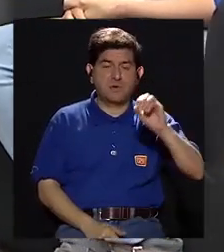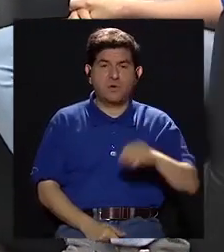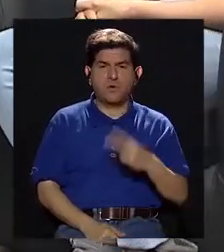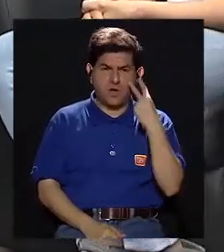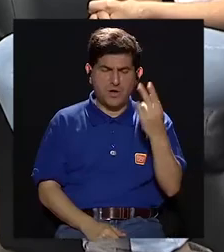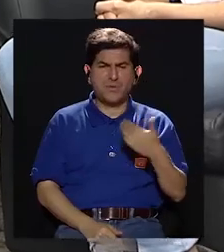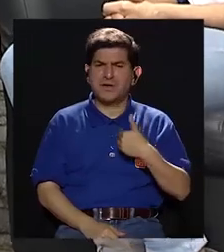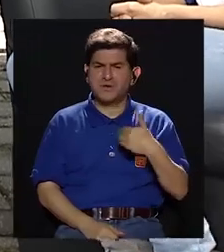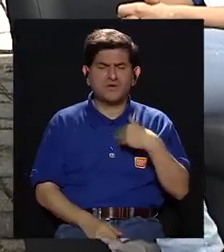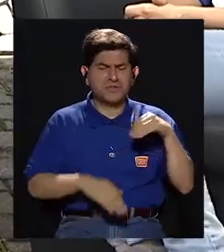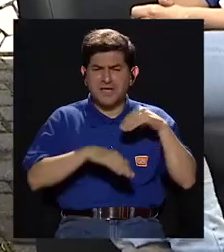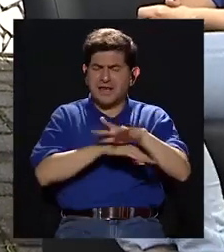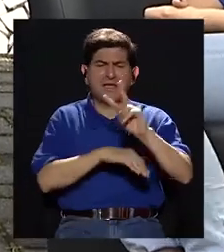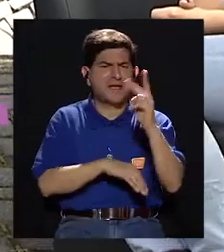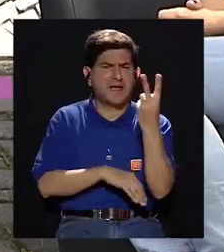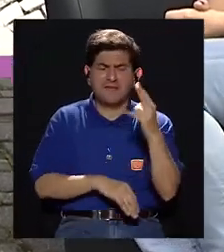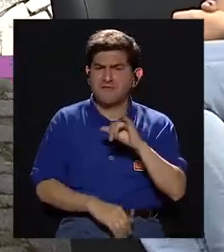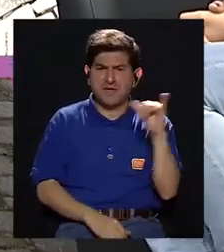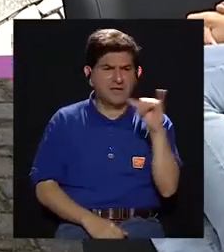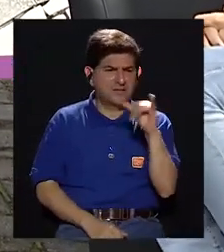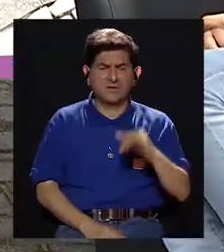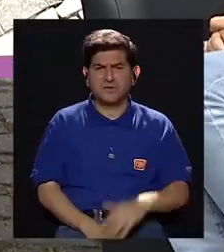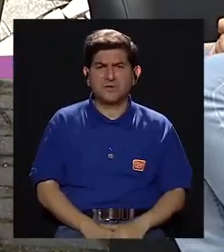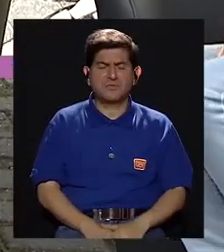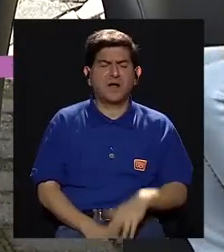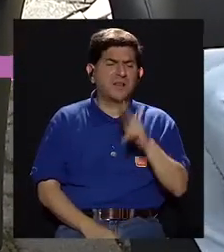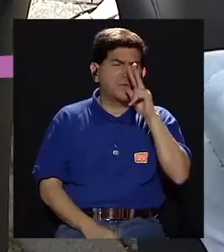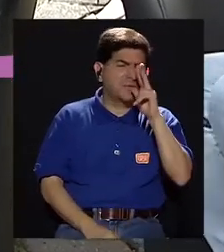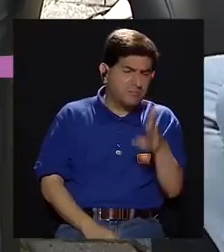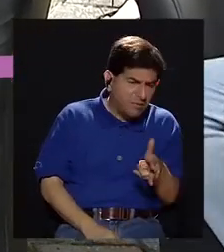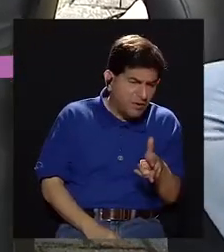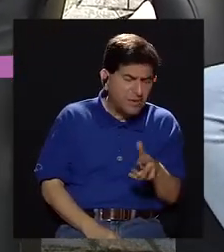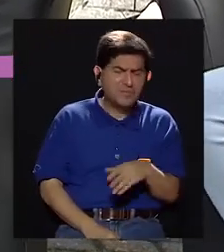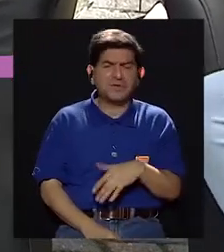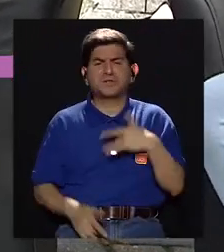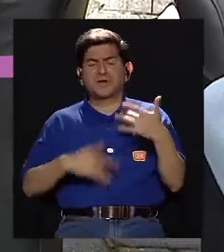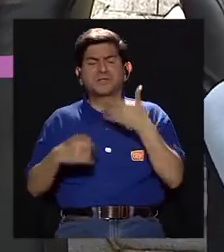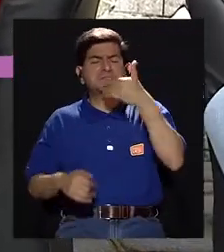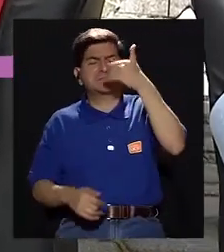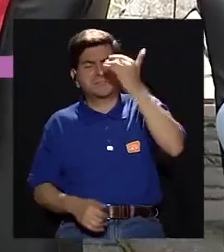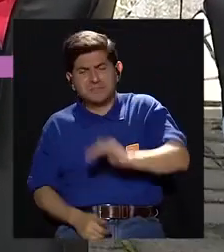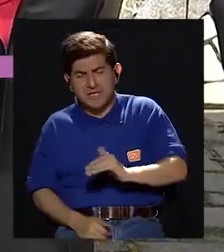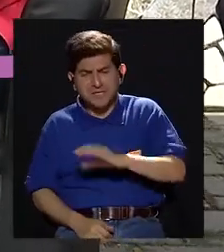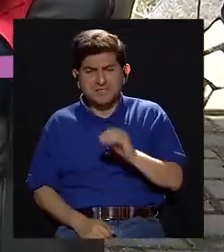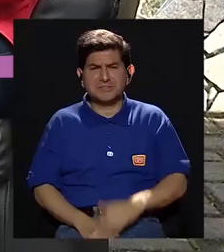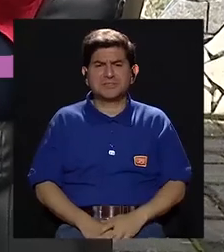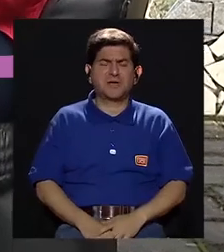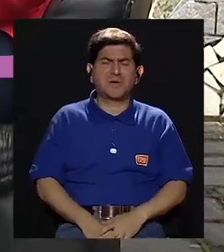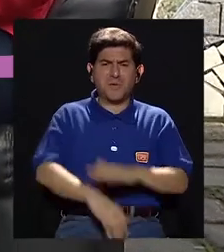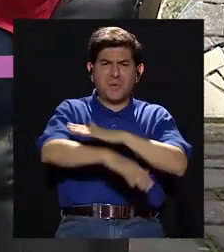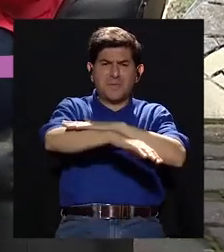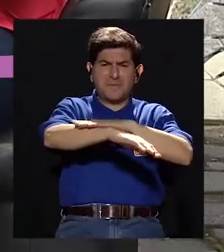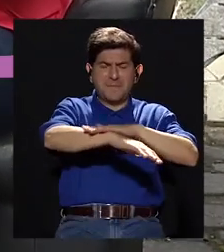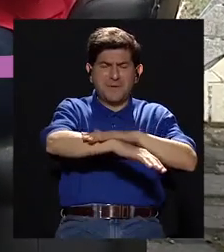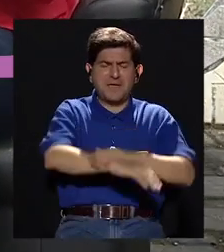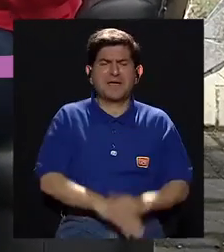que no tienen esos efectos secundarios de la misma quimioterapia, de vómito, de sentirse mal o de quemadura en la